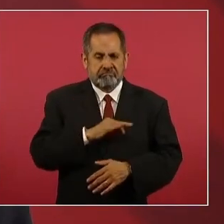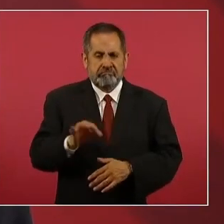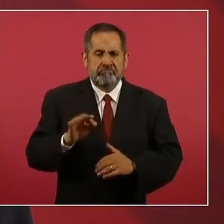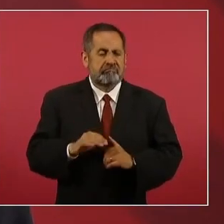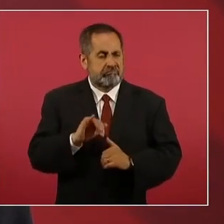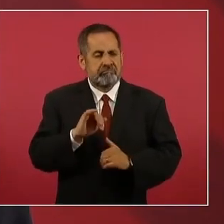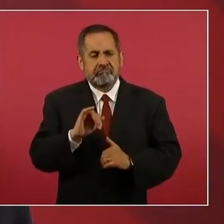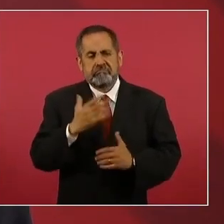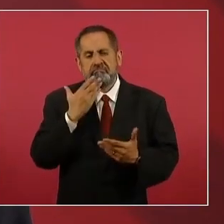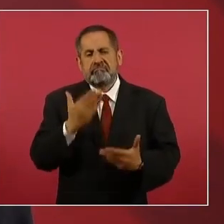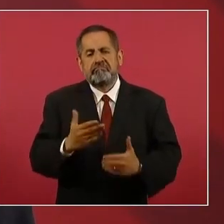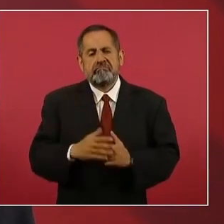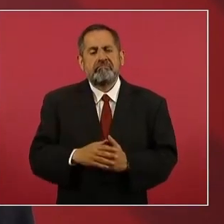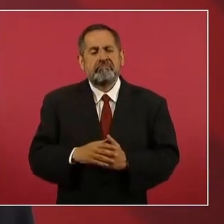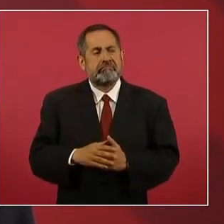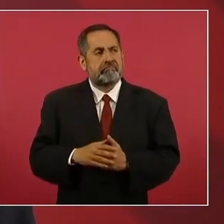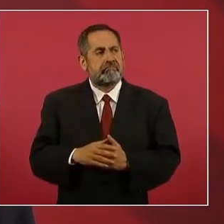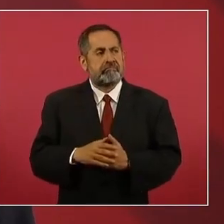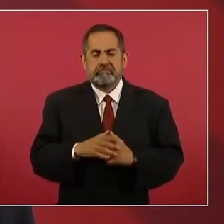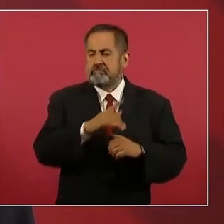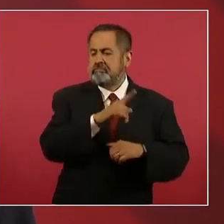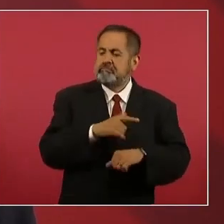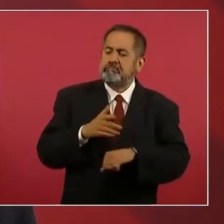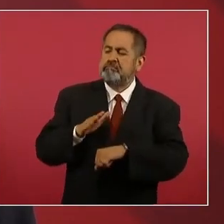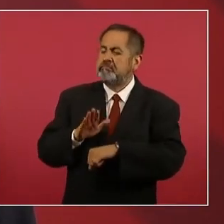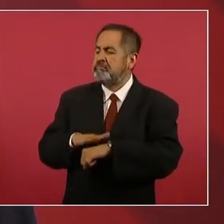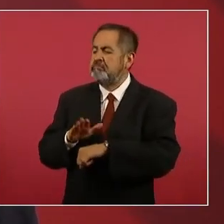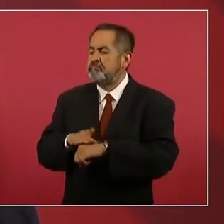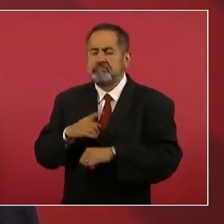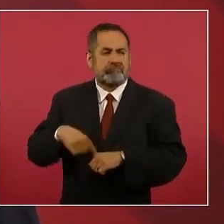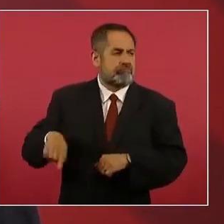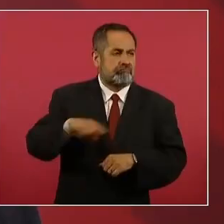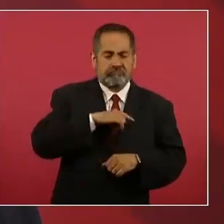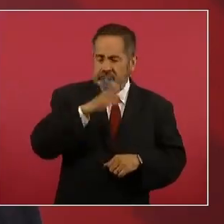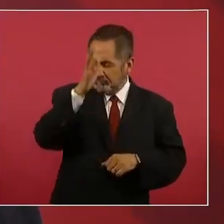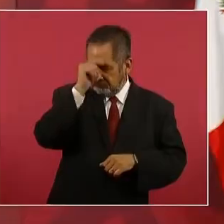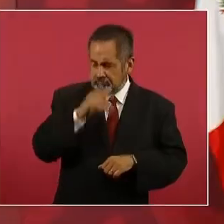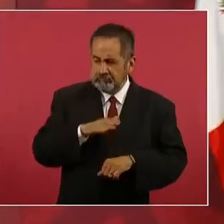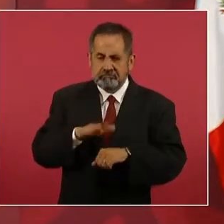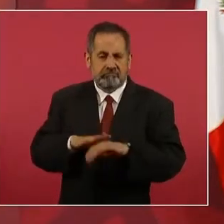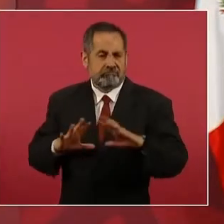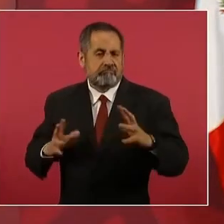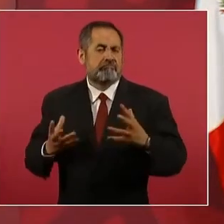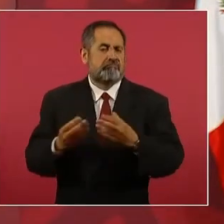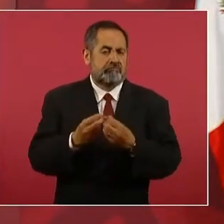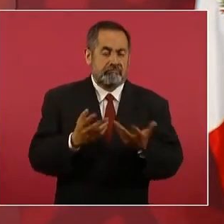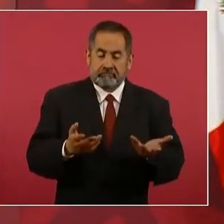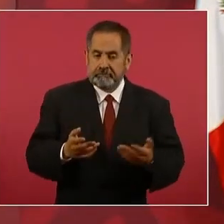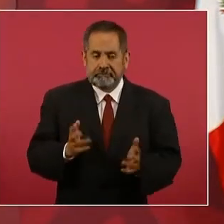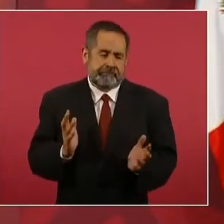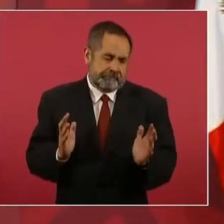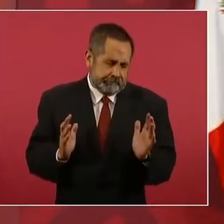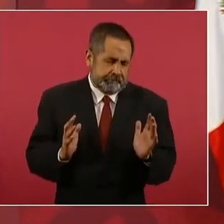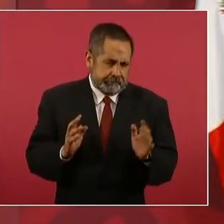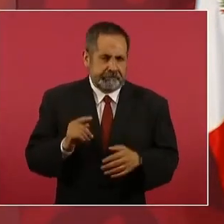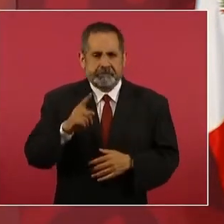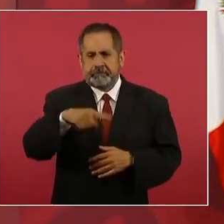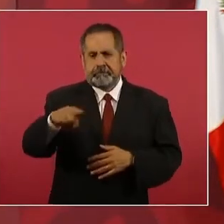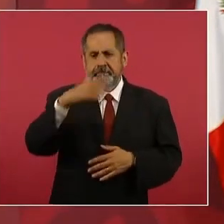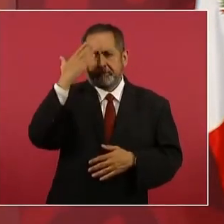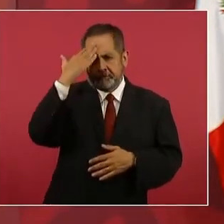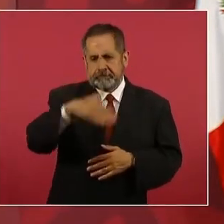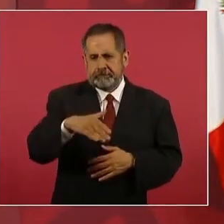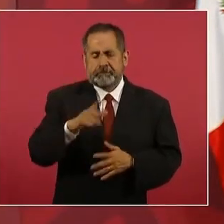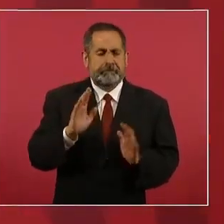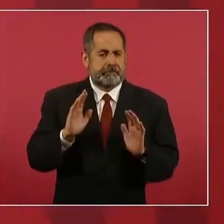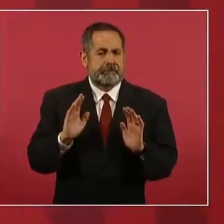de que se logre este acuerdo. Desde luego, ustedes saben,